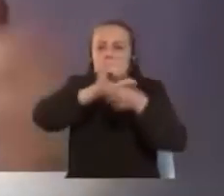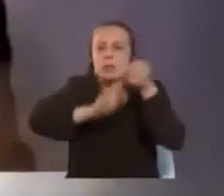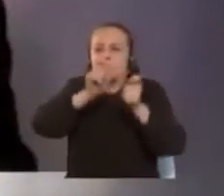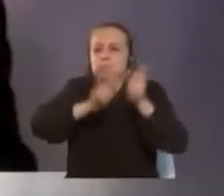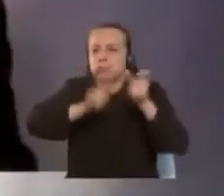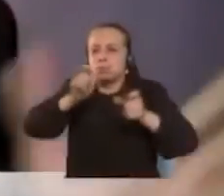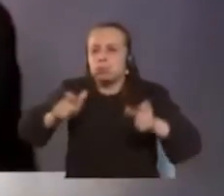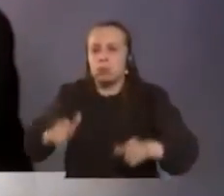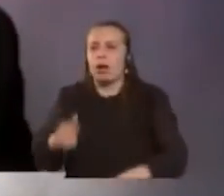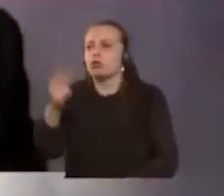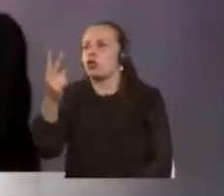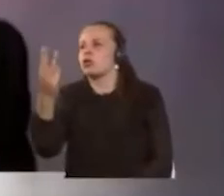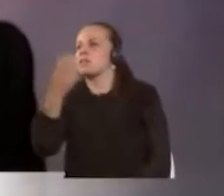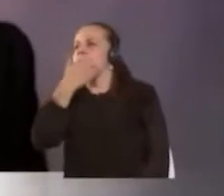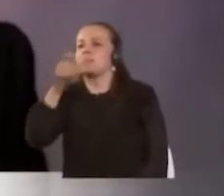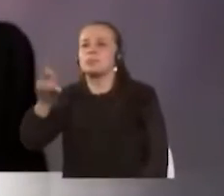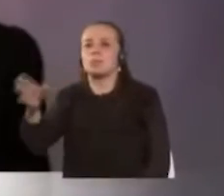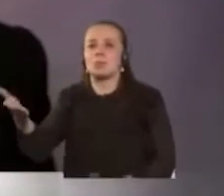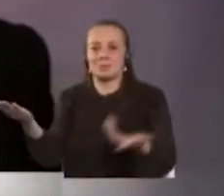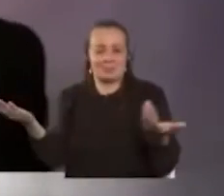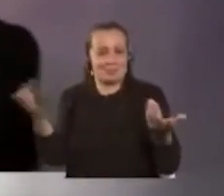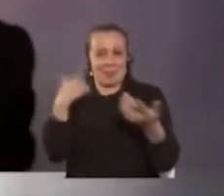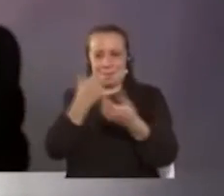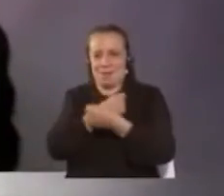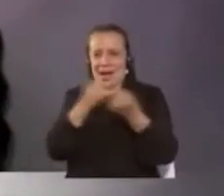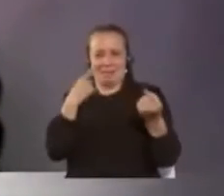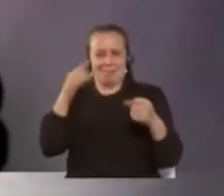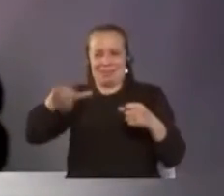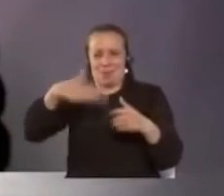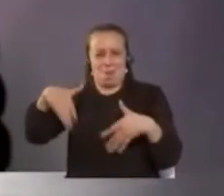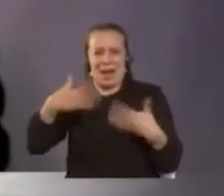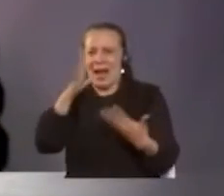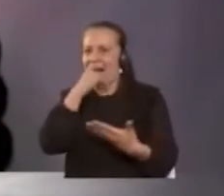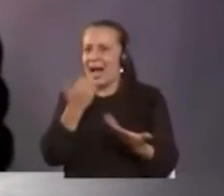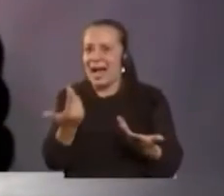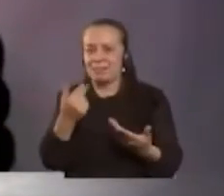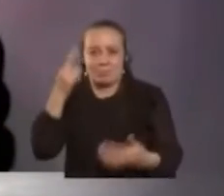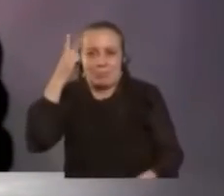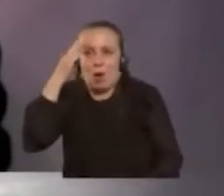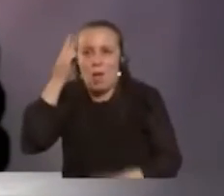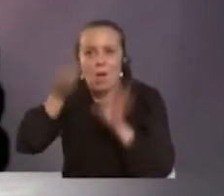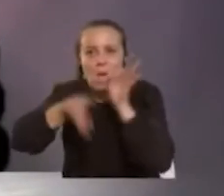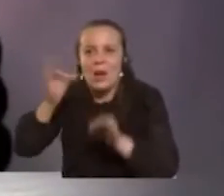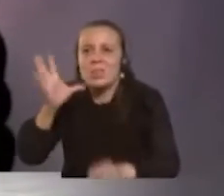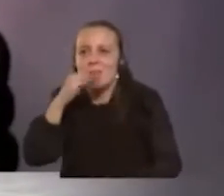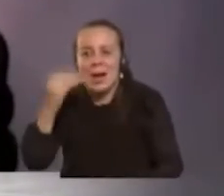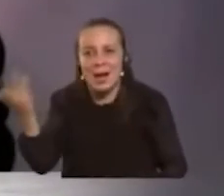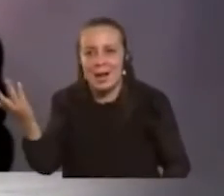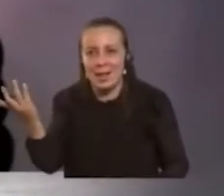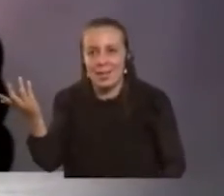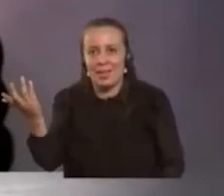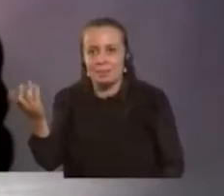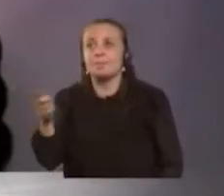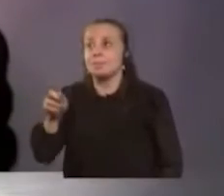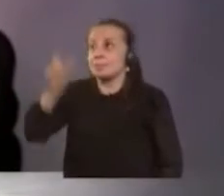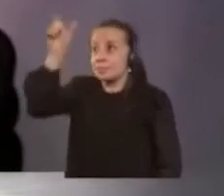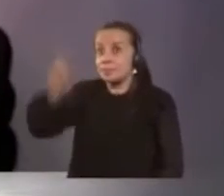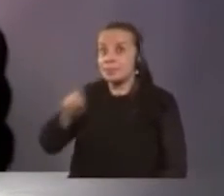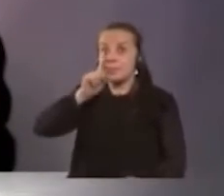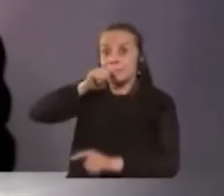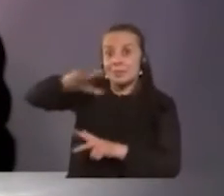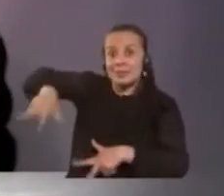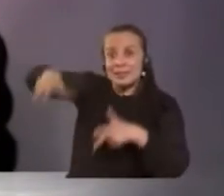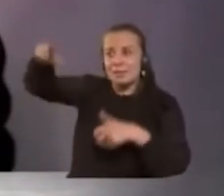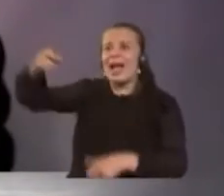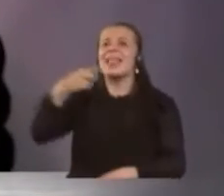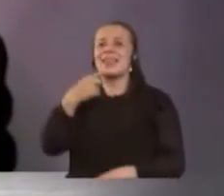ciudad porque hubo unos muertos en la ciudad. Es que eso está por fuera de toda lógica jurídica, y el registrador en otro